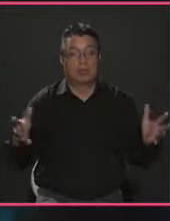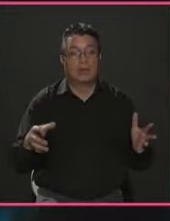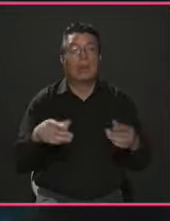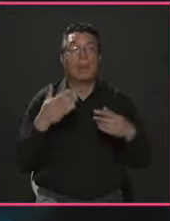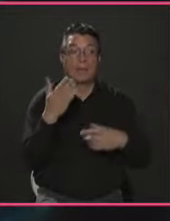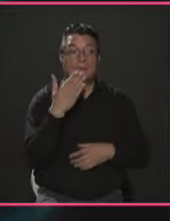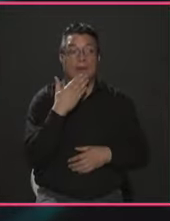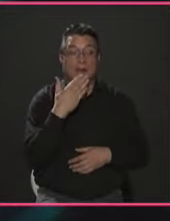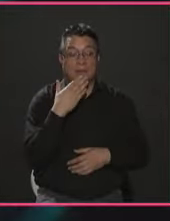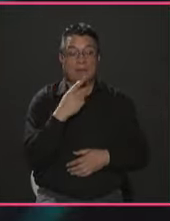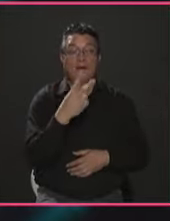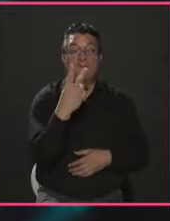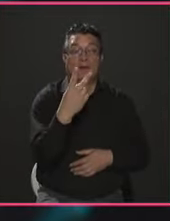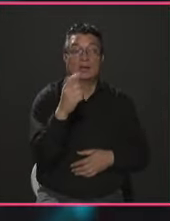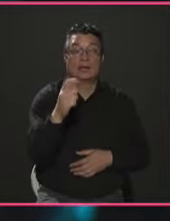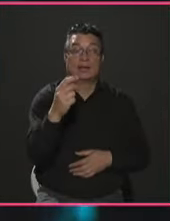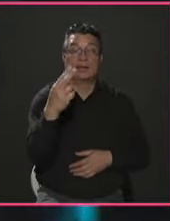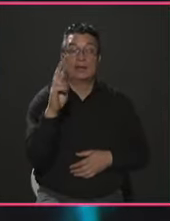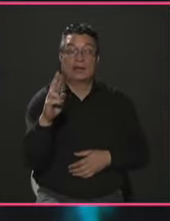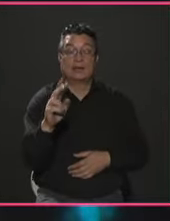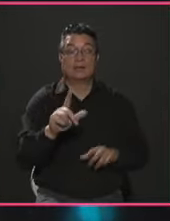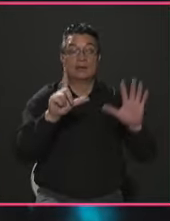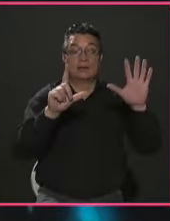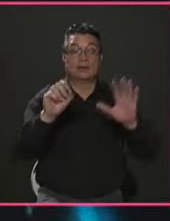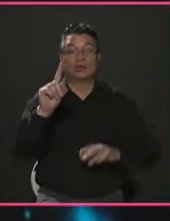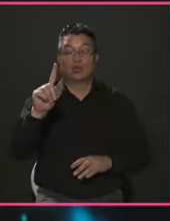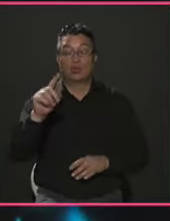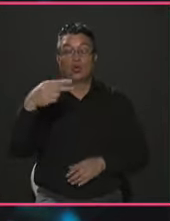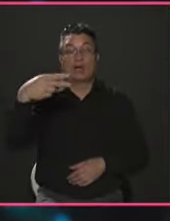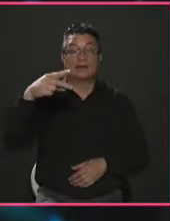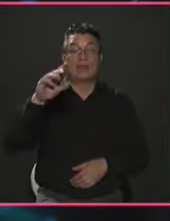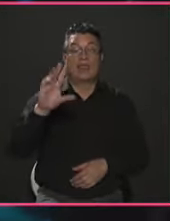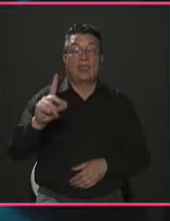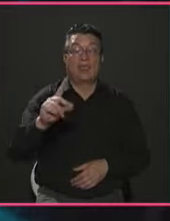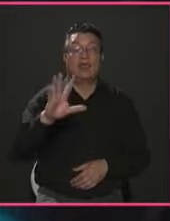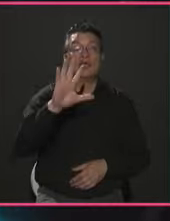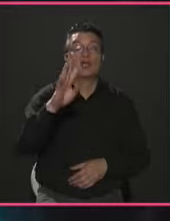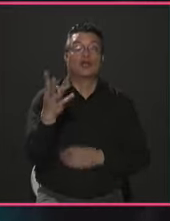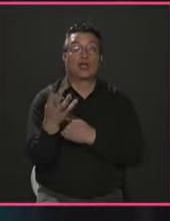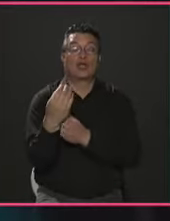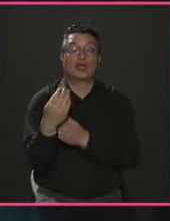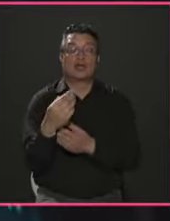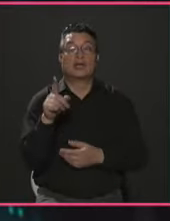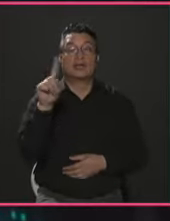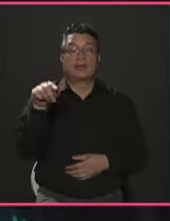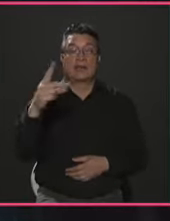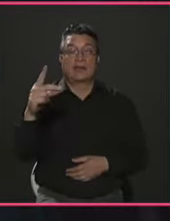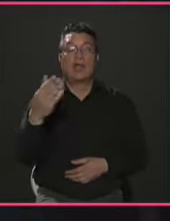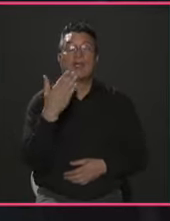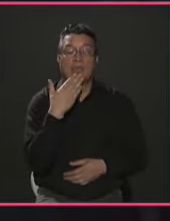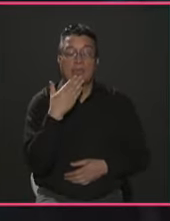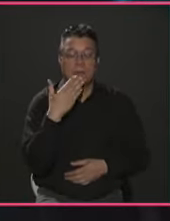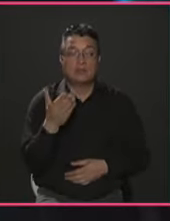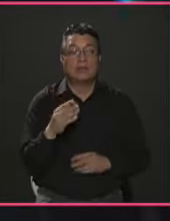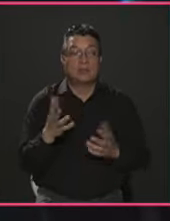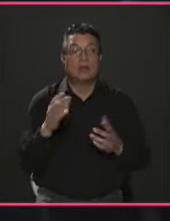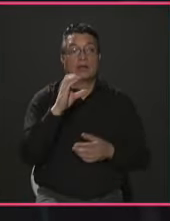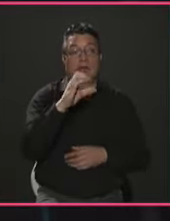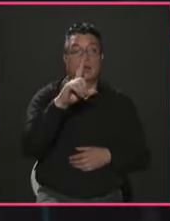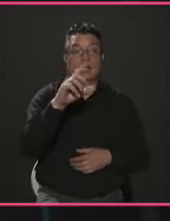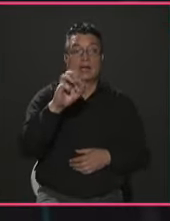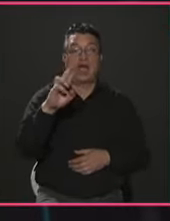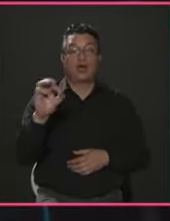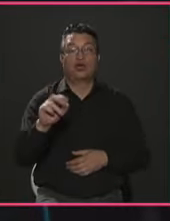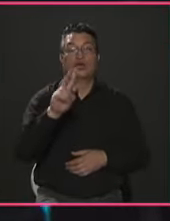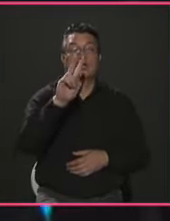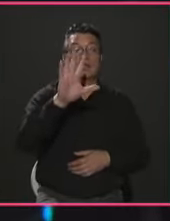señal de de btr 701 HD 514 SD También tenemos eh claro por claro también nos pueden ver por el